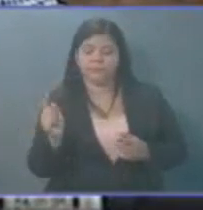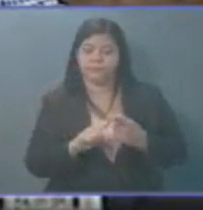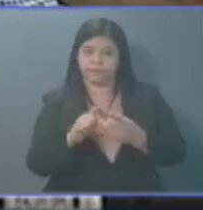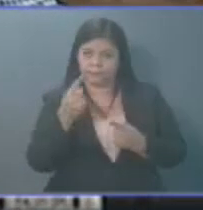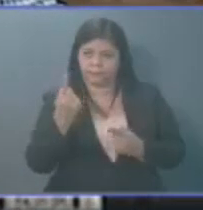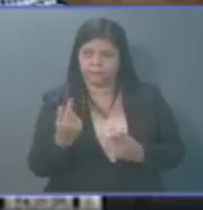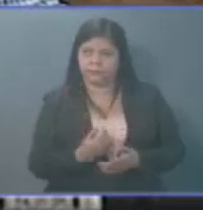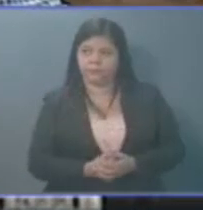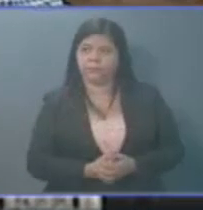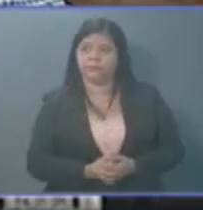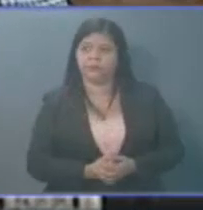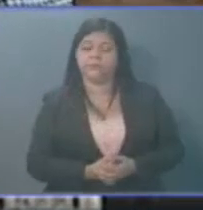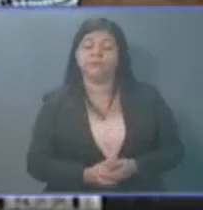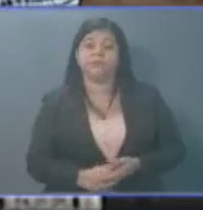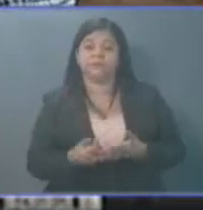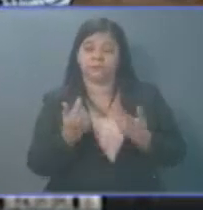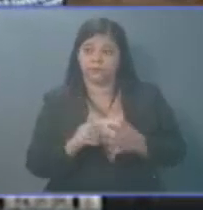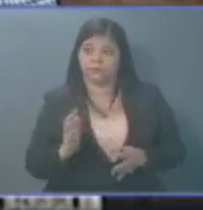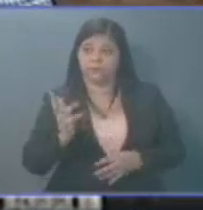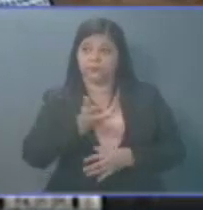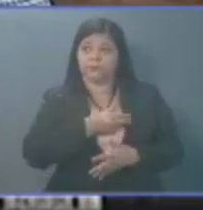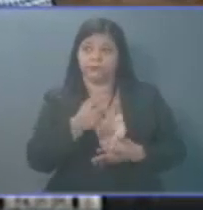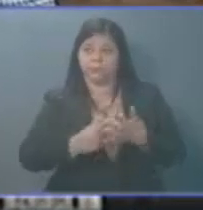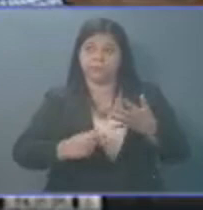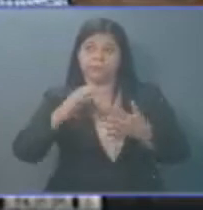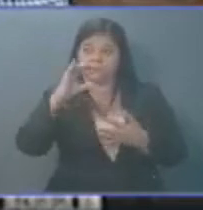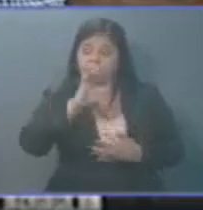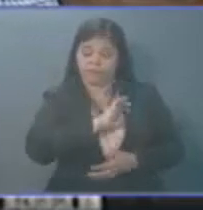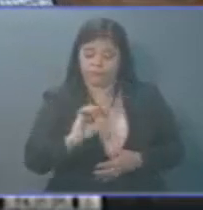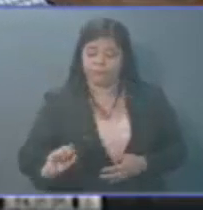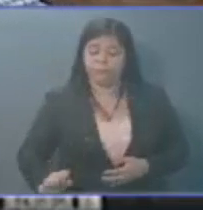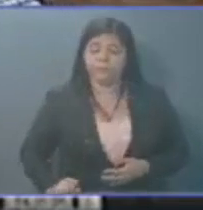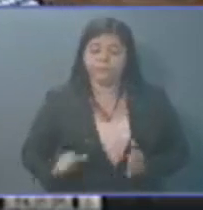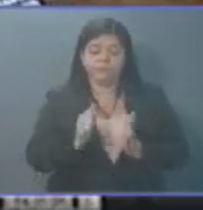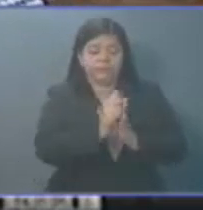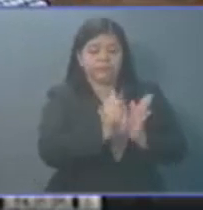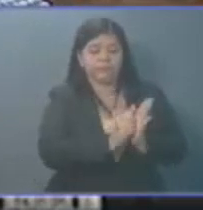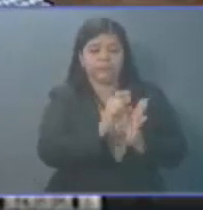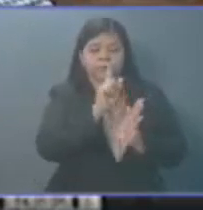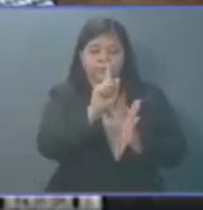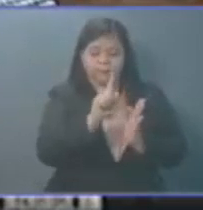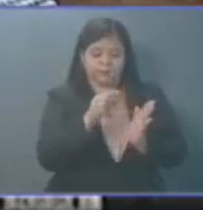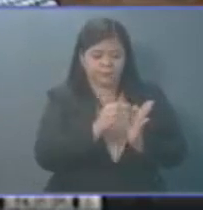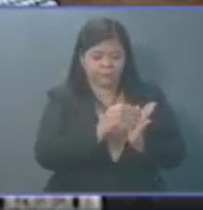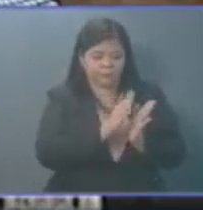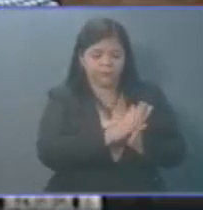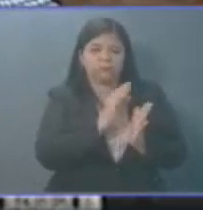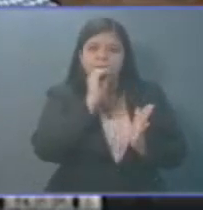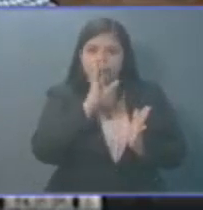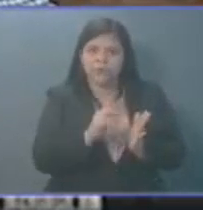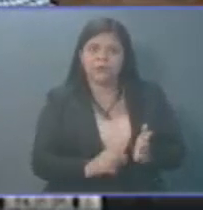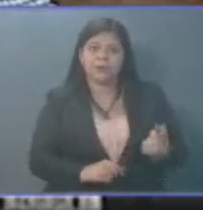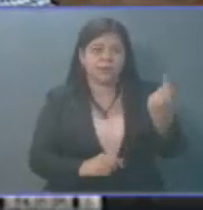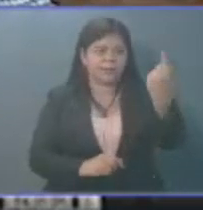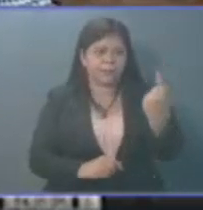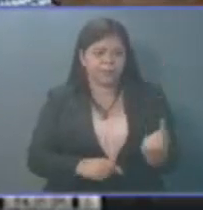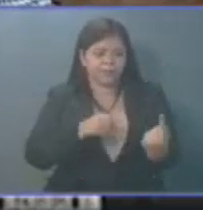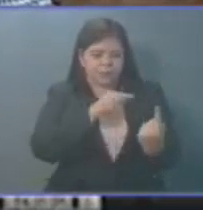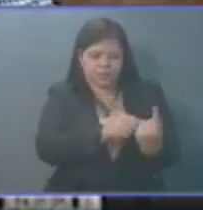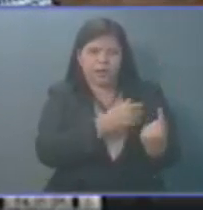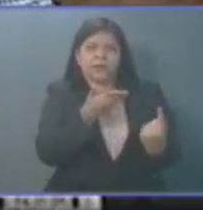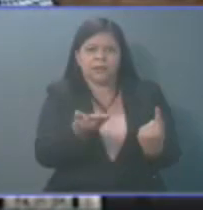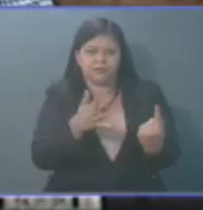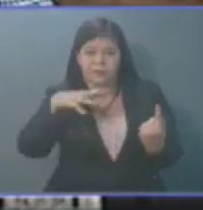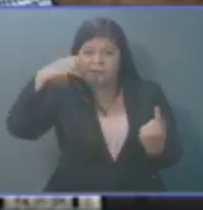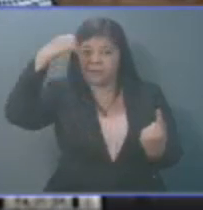uno, que la Constitución de la República, en su artículo 1, reconoce a la persona humana como